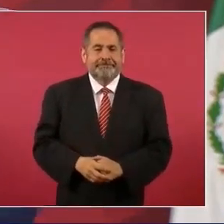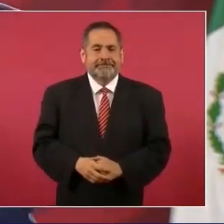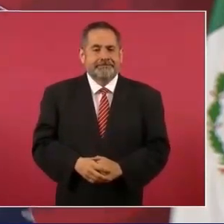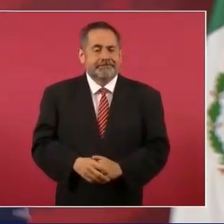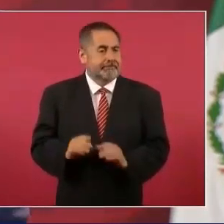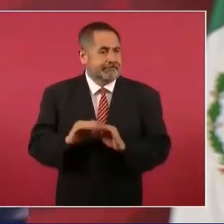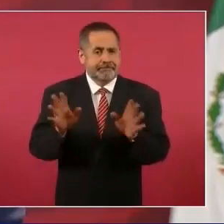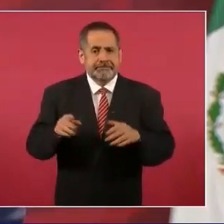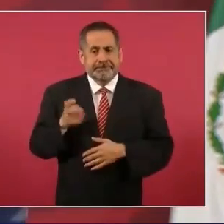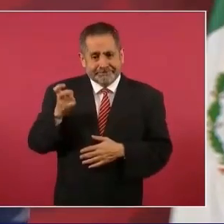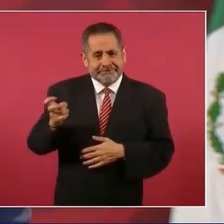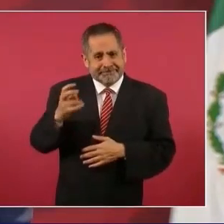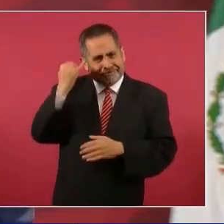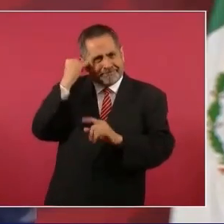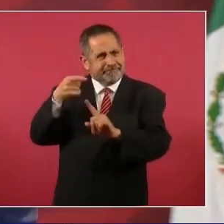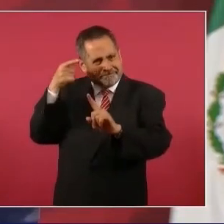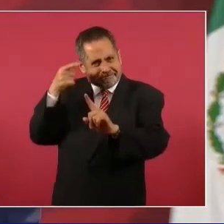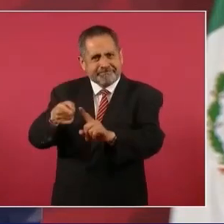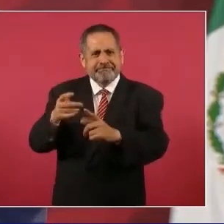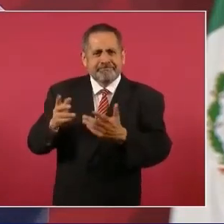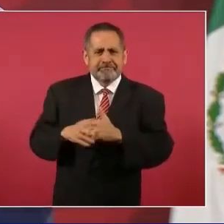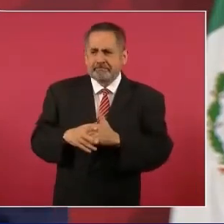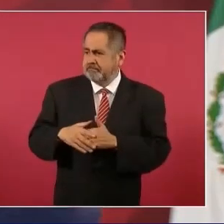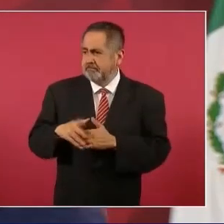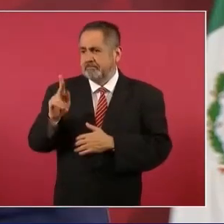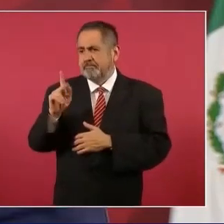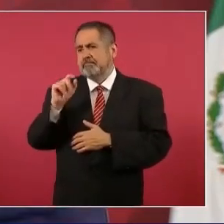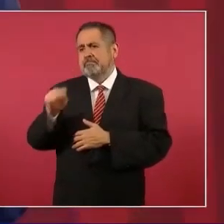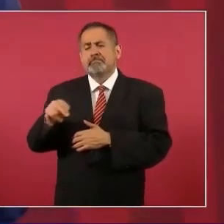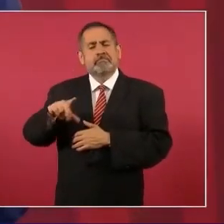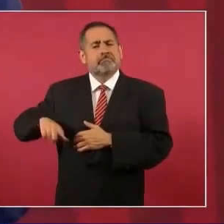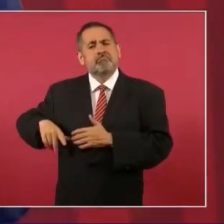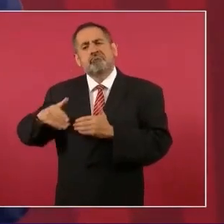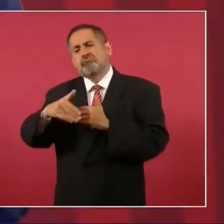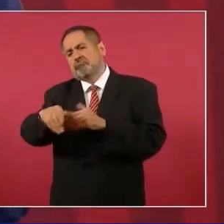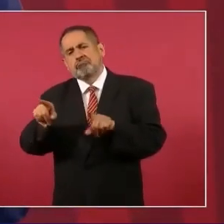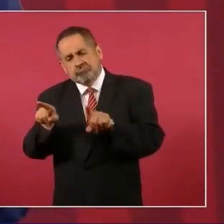Pues ese es el plan de gobierno.